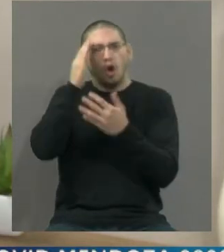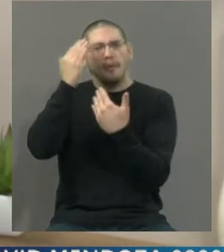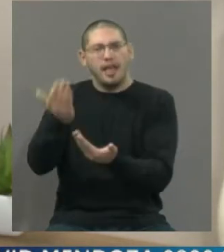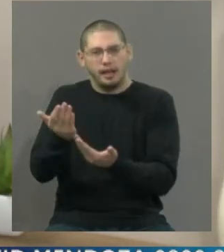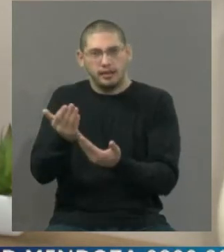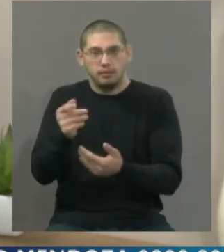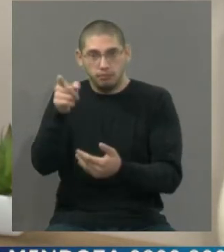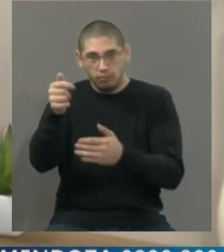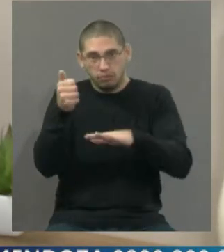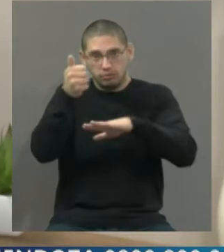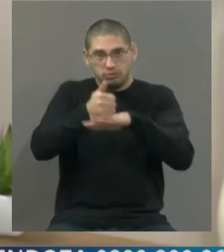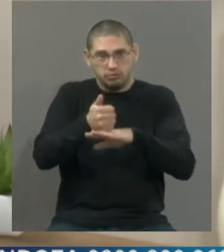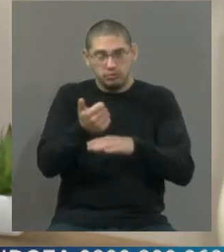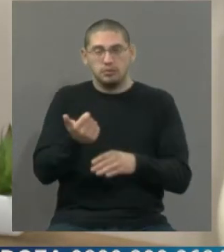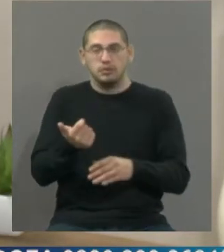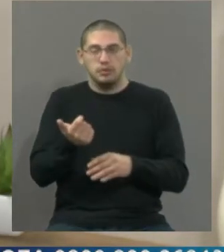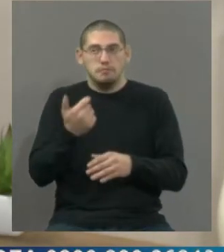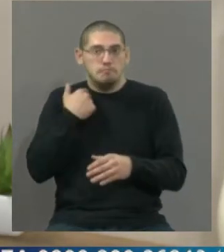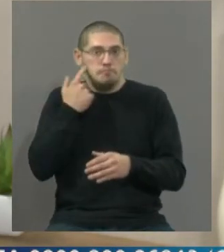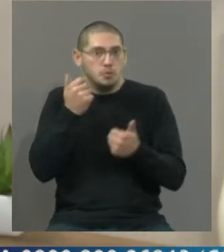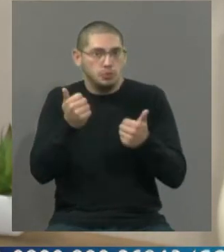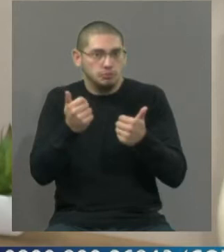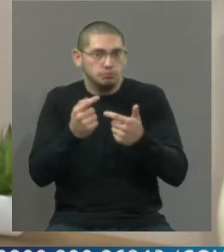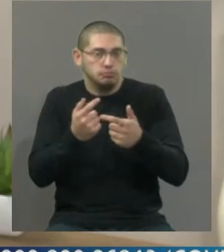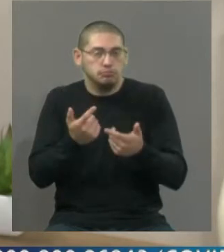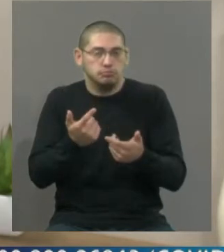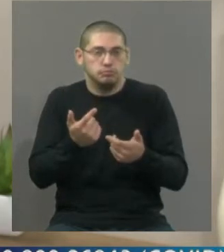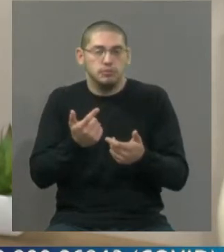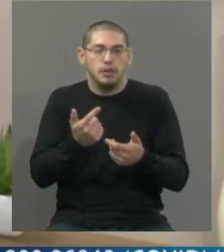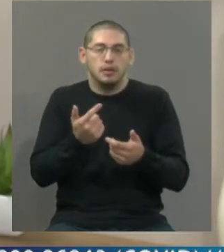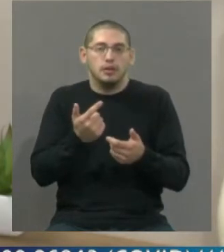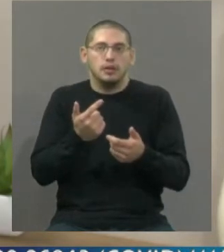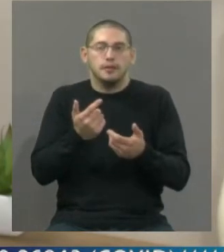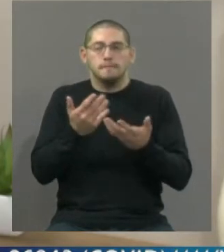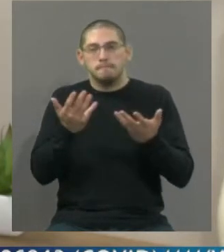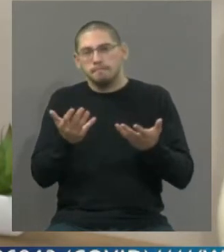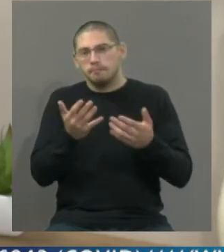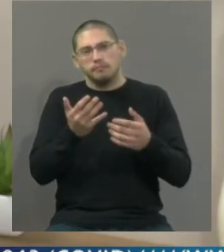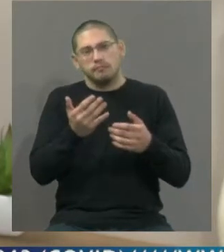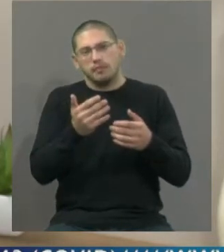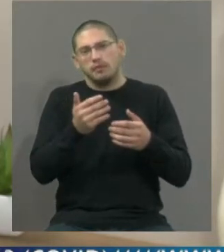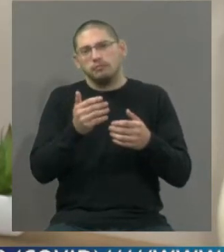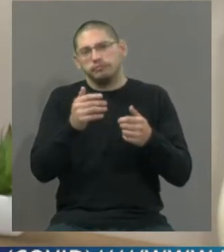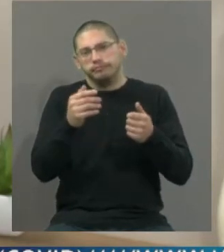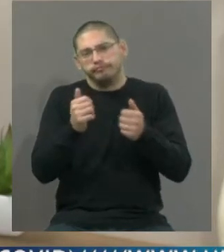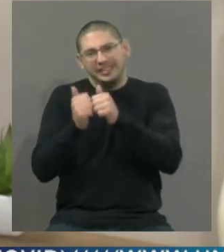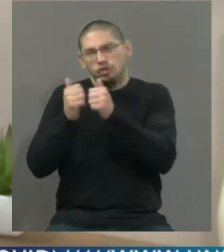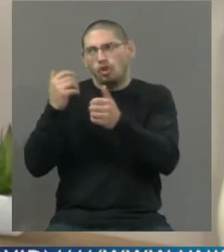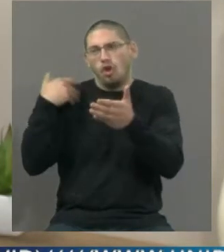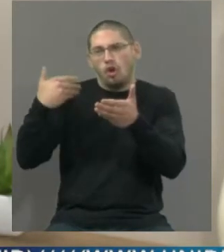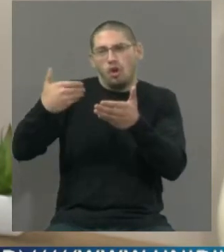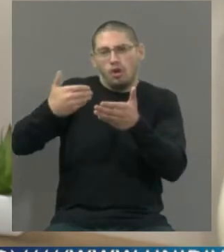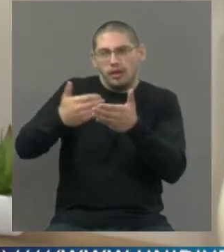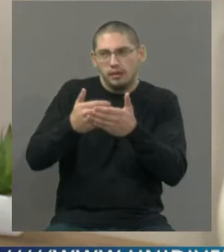ese departamento, que me parece que está bueno, ¿no? Que a través de distintos hechos empiecen a